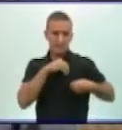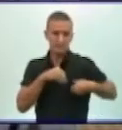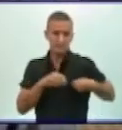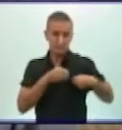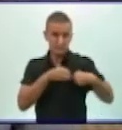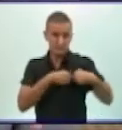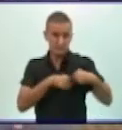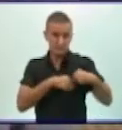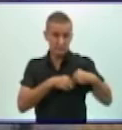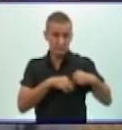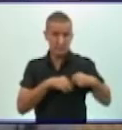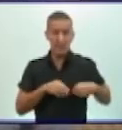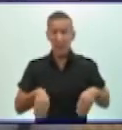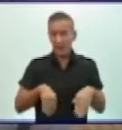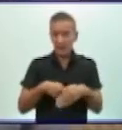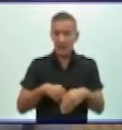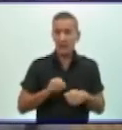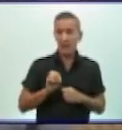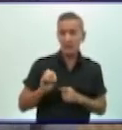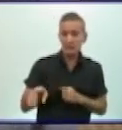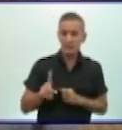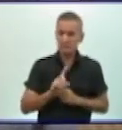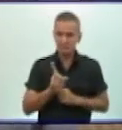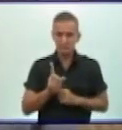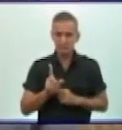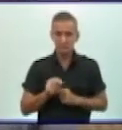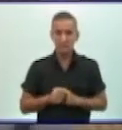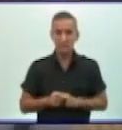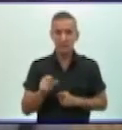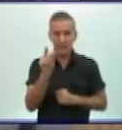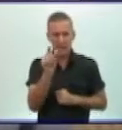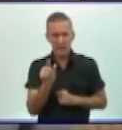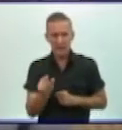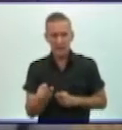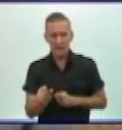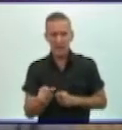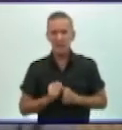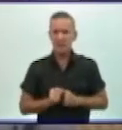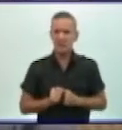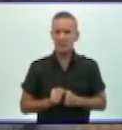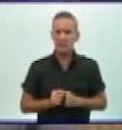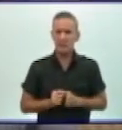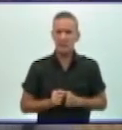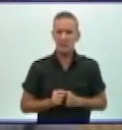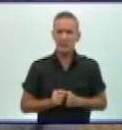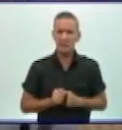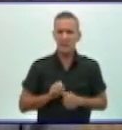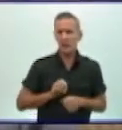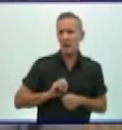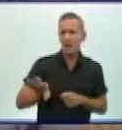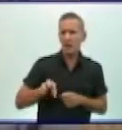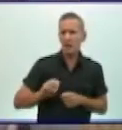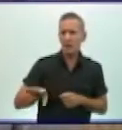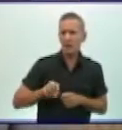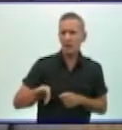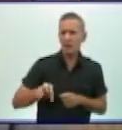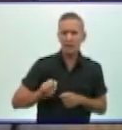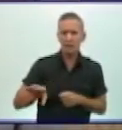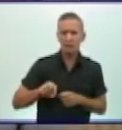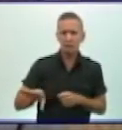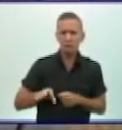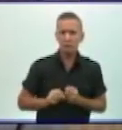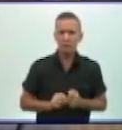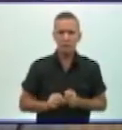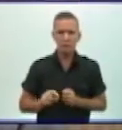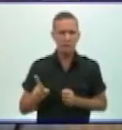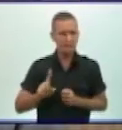calle. ¿Qué hago con el río que a lo mejor está cerca de mi comunidad? Echo basura allí, permito que mi familia lo haga, que mis amigos lo hagan. ¿Qué hago cuando voy